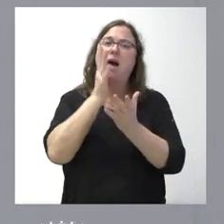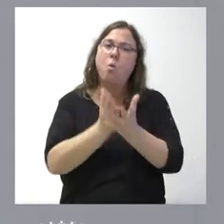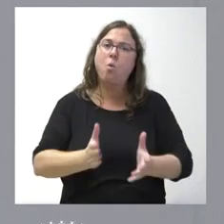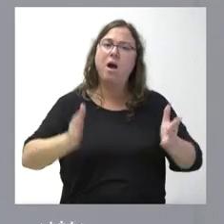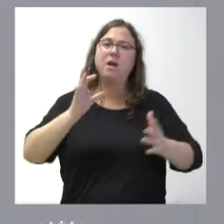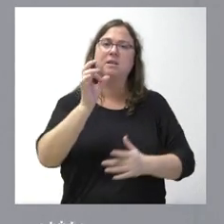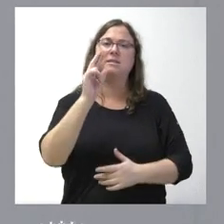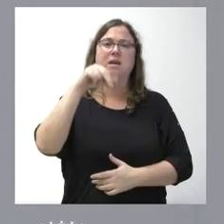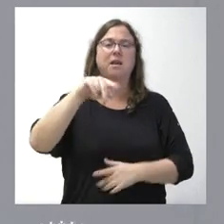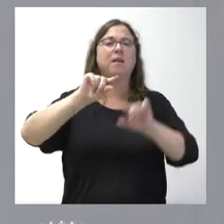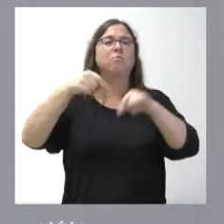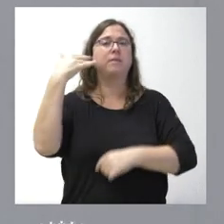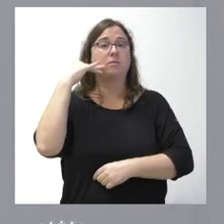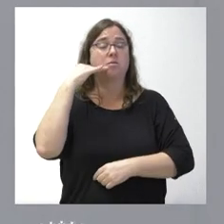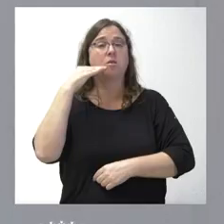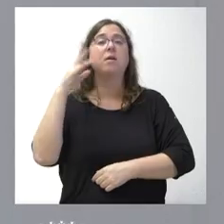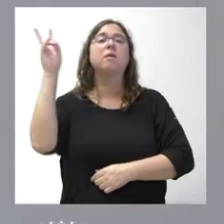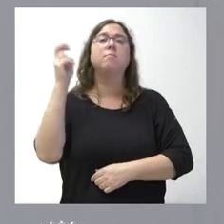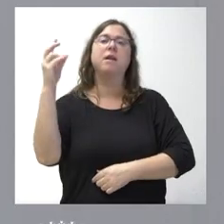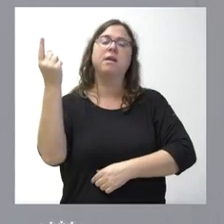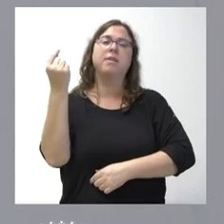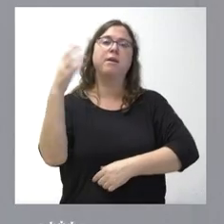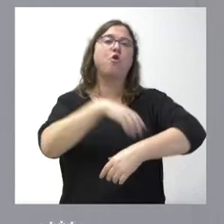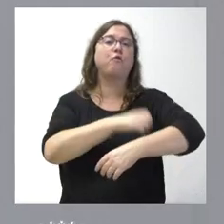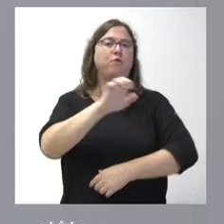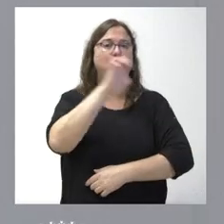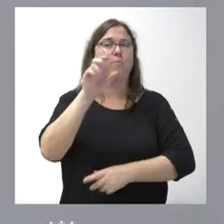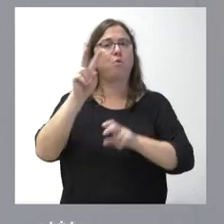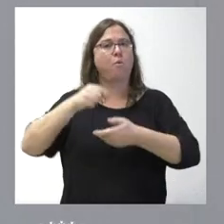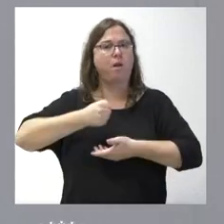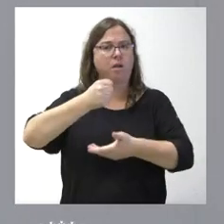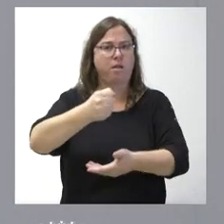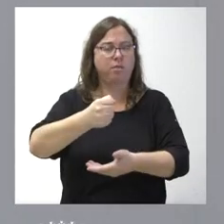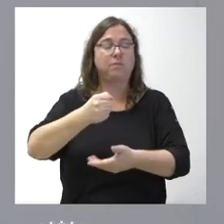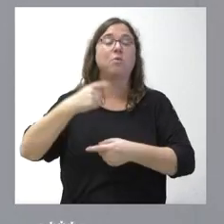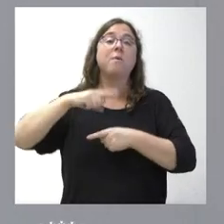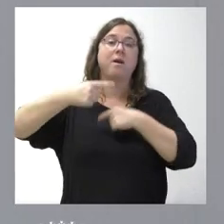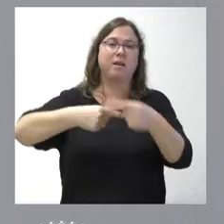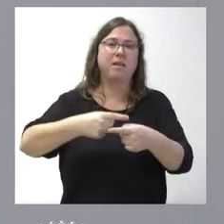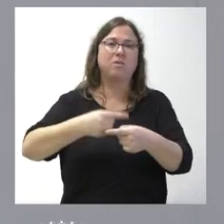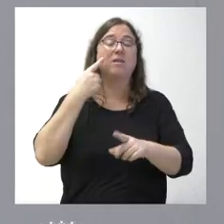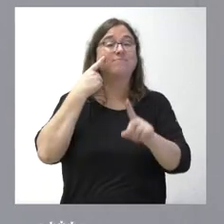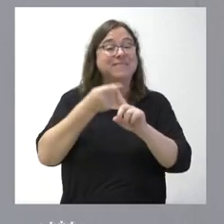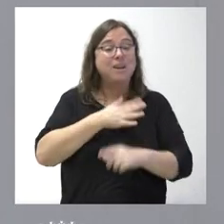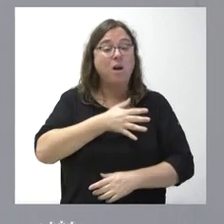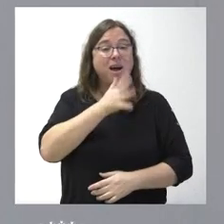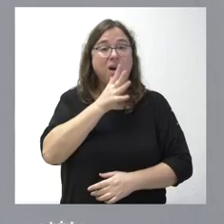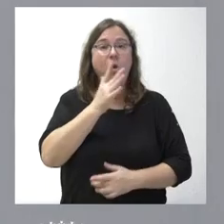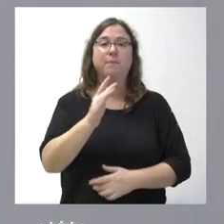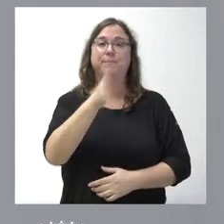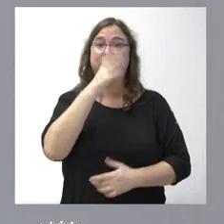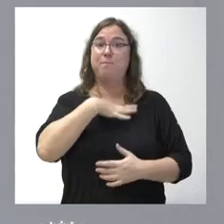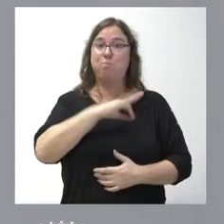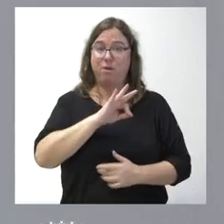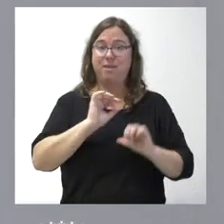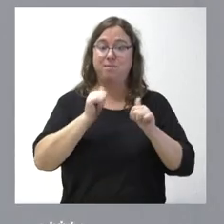obras financiadas con fondos europeos de la nueva generación y la finalidad de Recuperar el suministro de agua potable desde